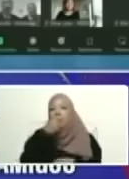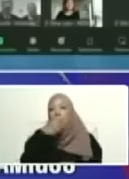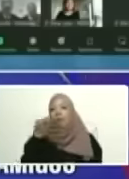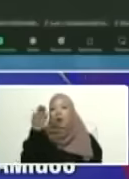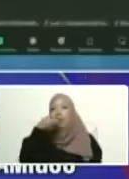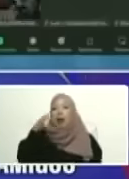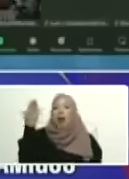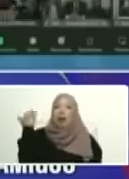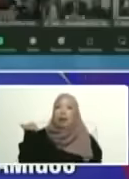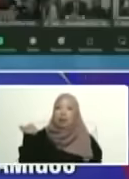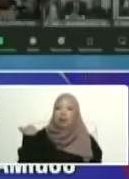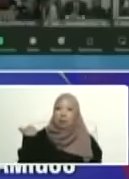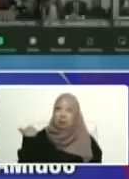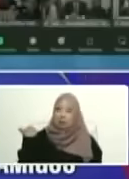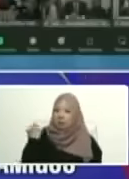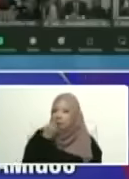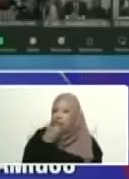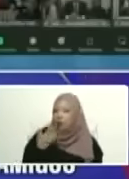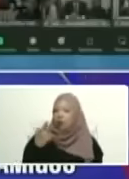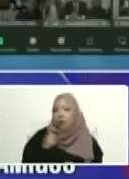tiempos.